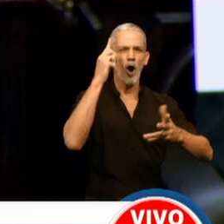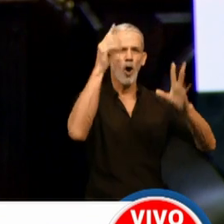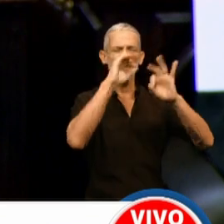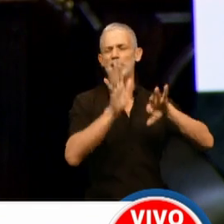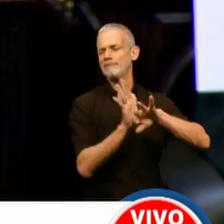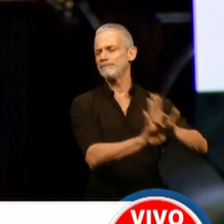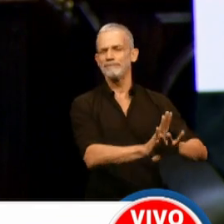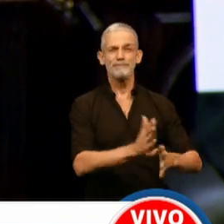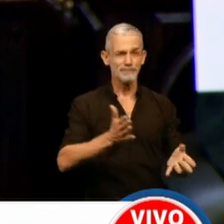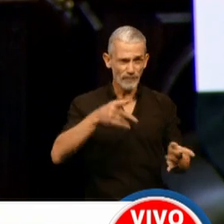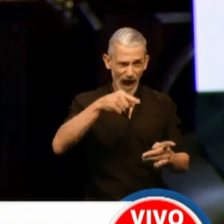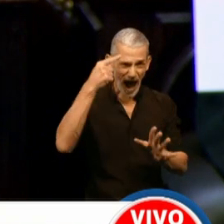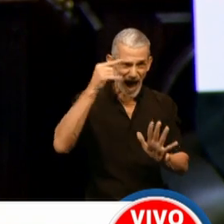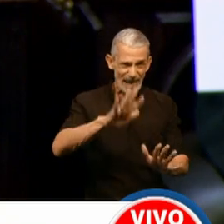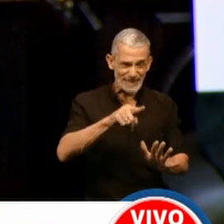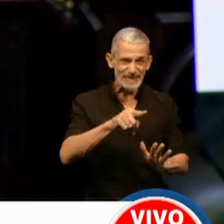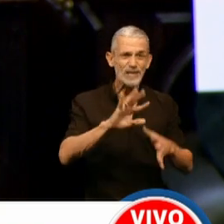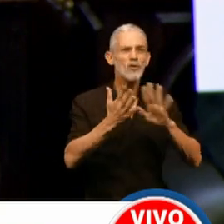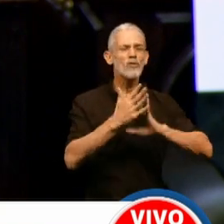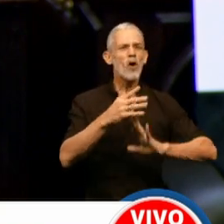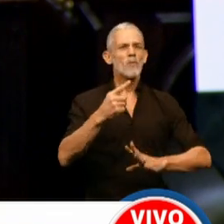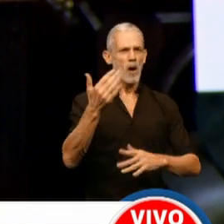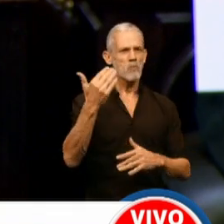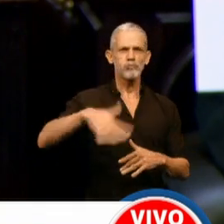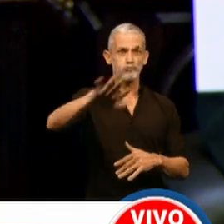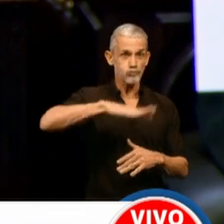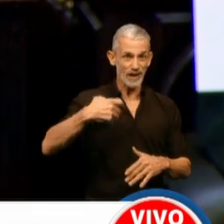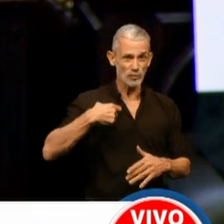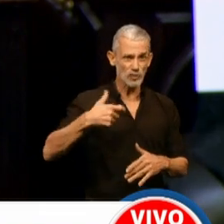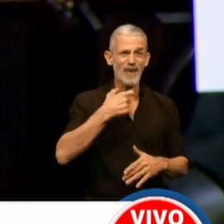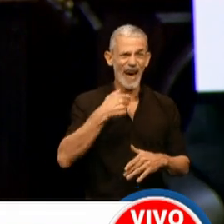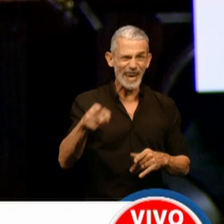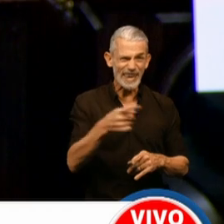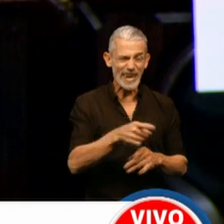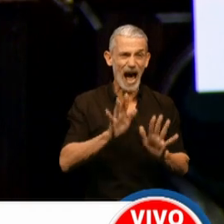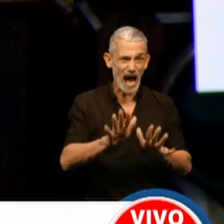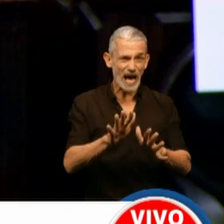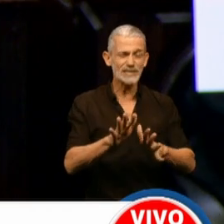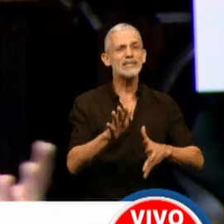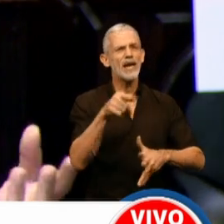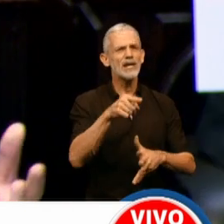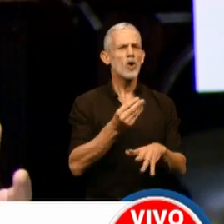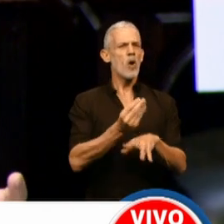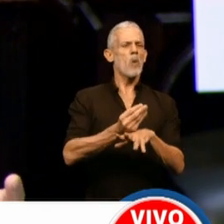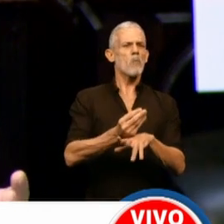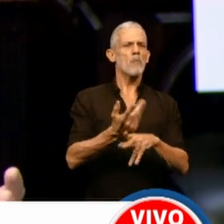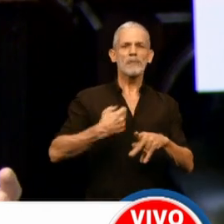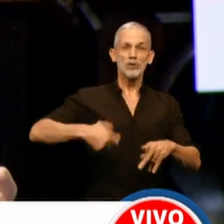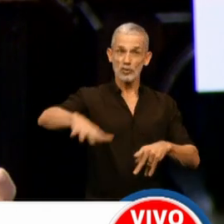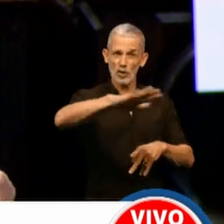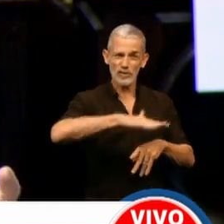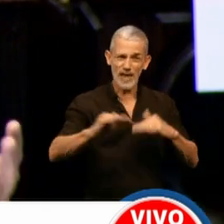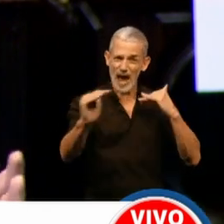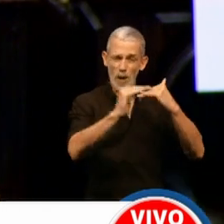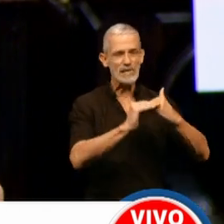y creemos que eso es el discurso que la sociedad quiere escuchar y creemos que eso representa lo que pasa en la sociedad